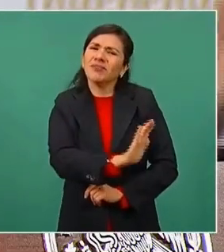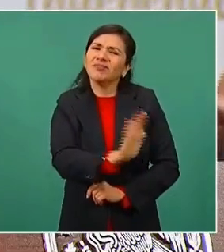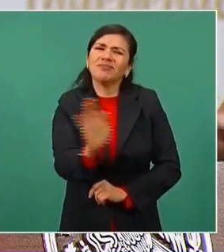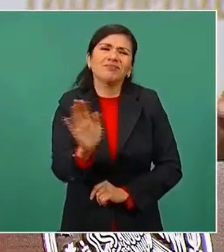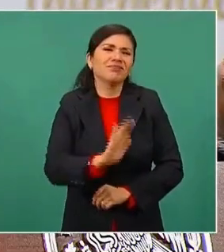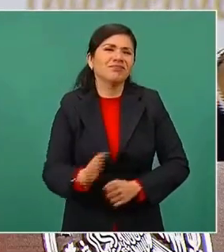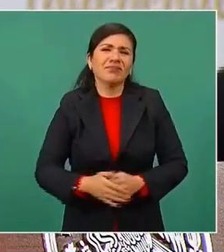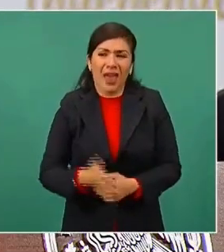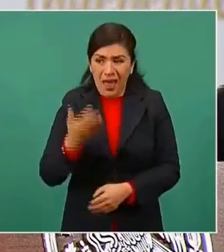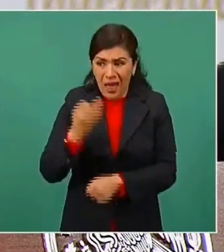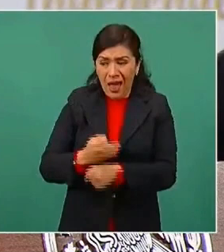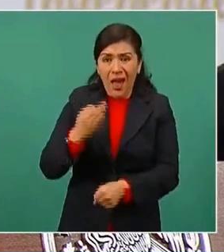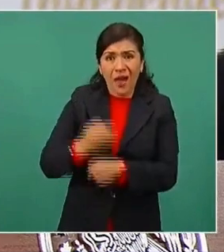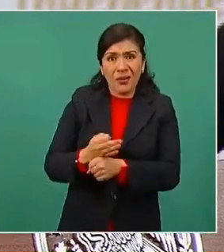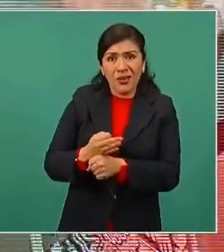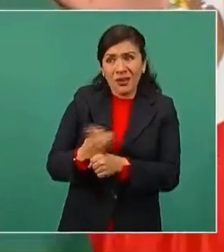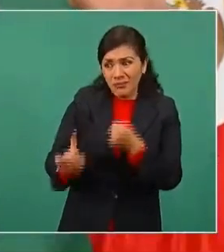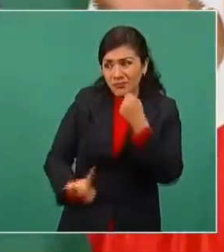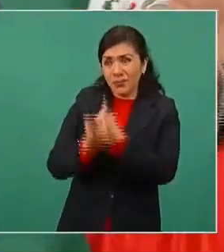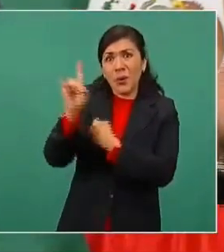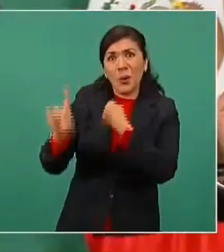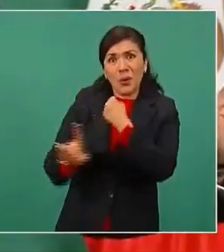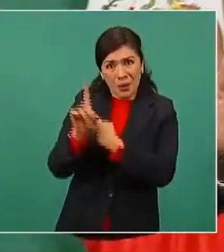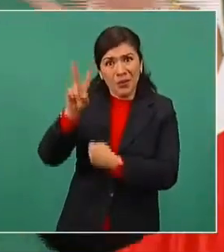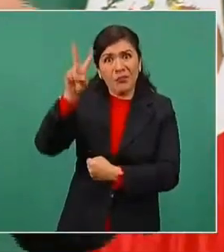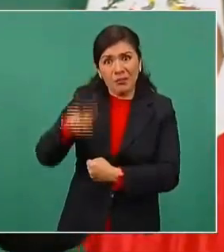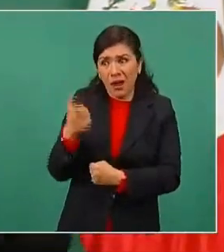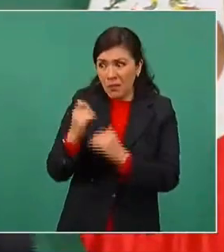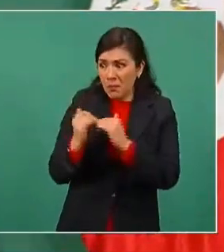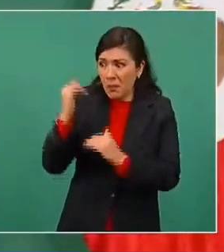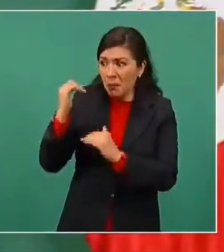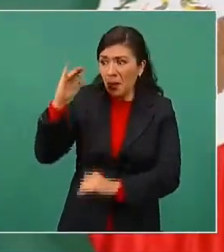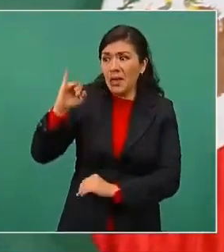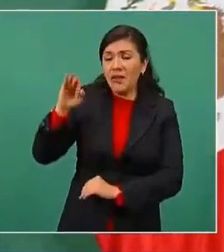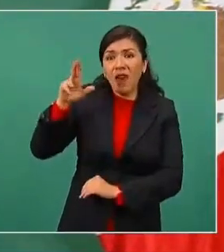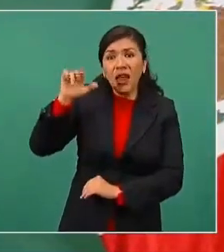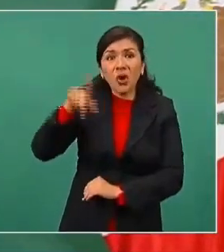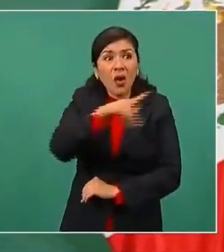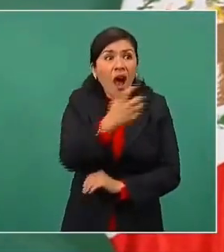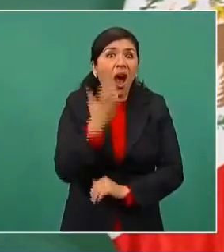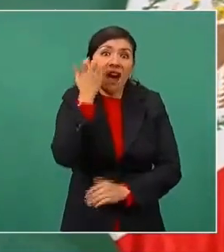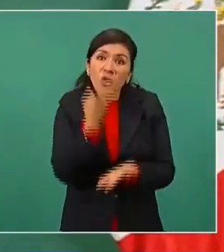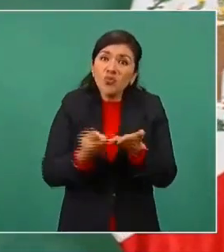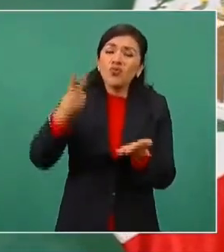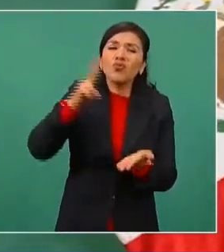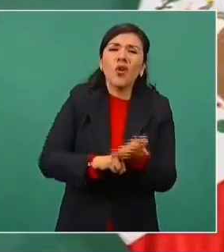una circunstancia como la que estamos enfrentando.